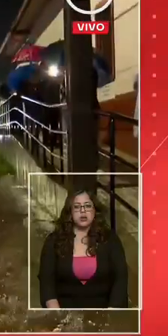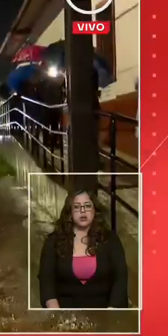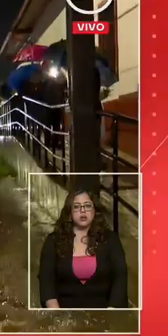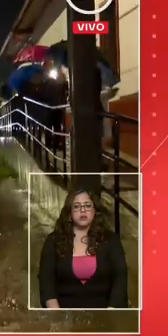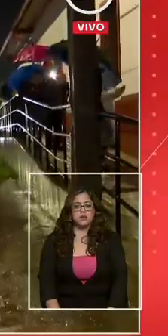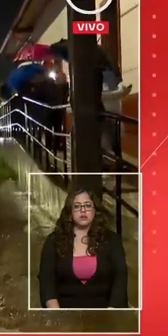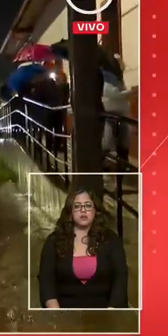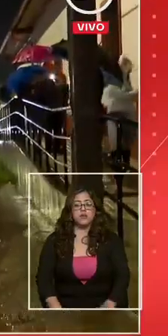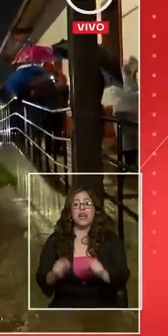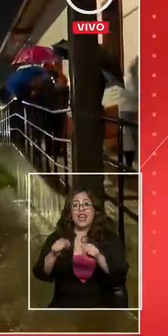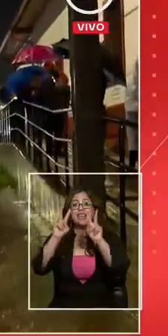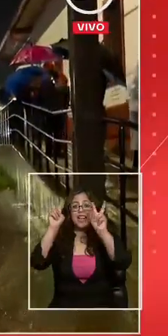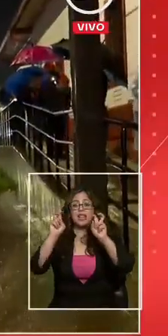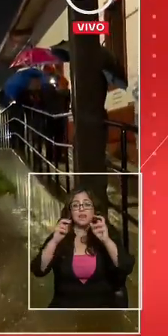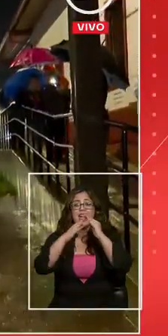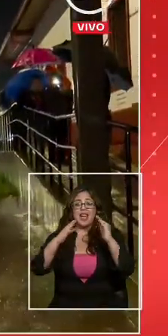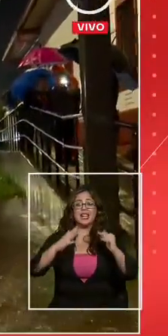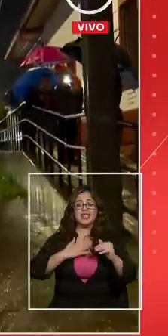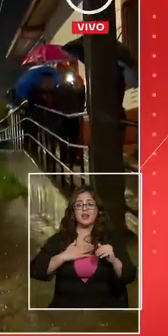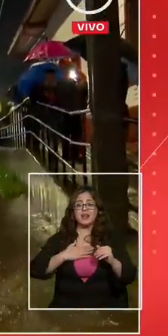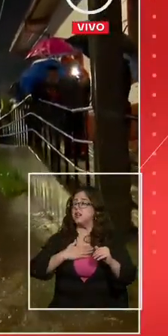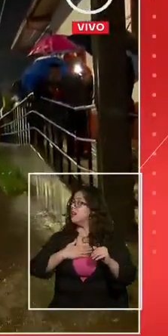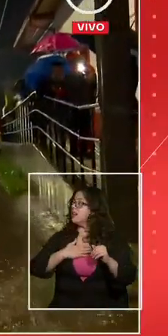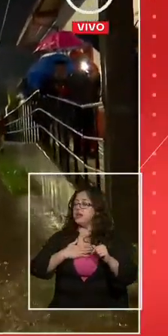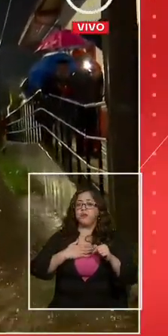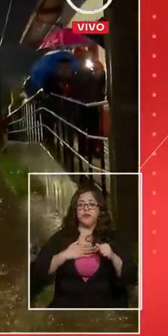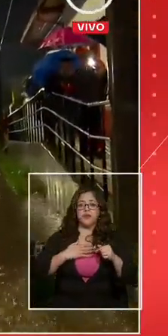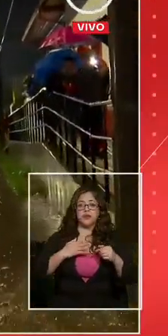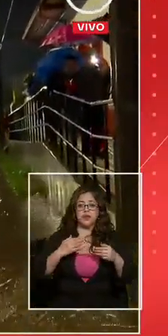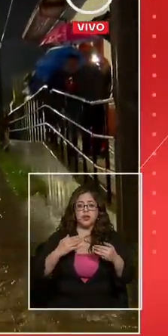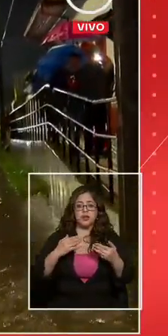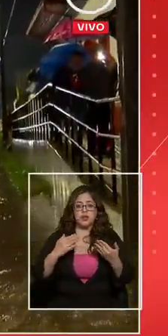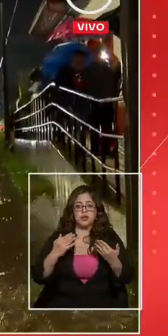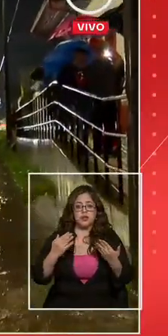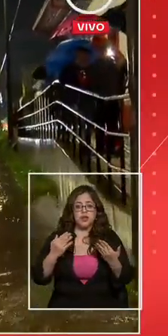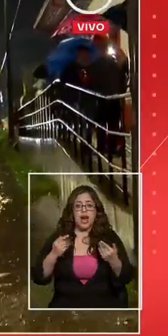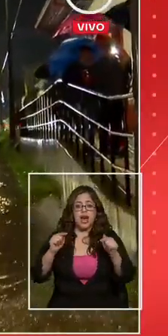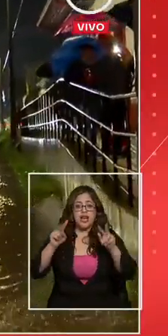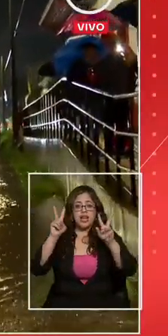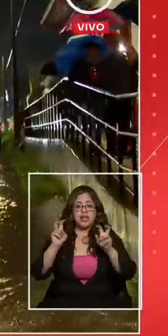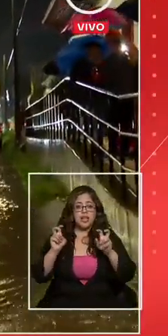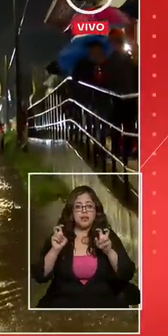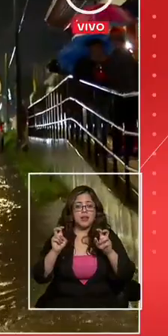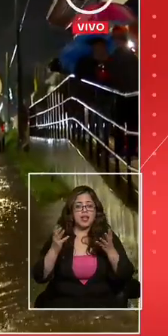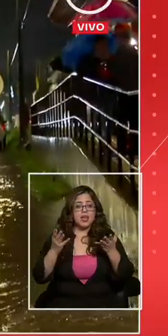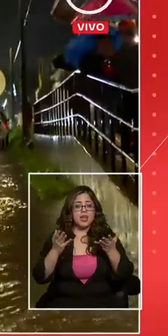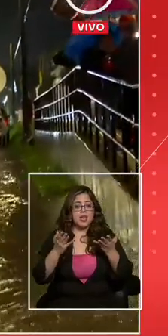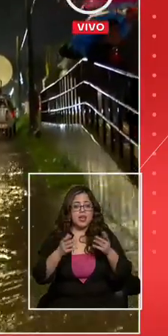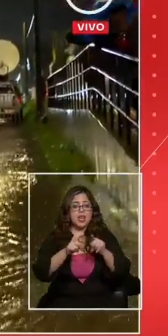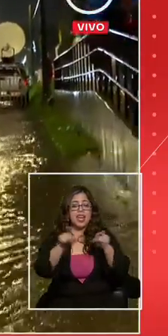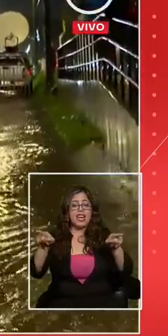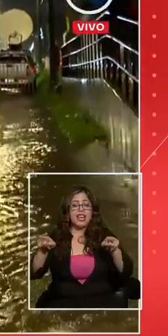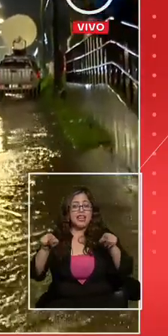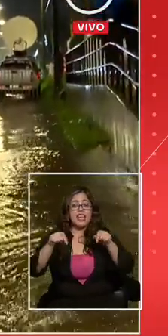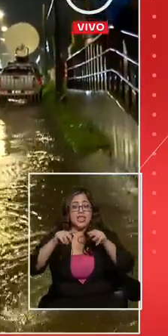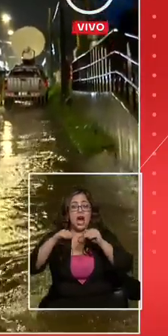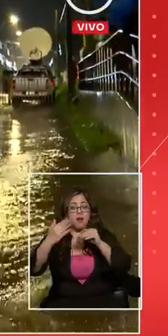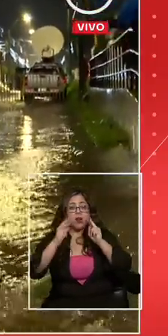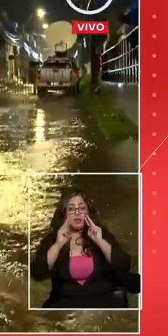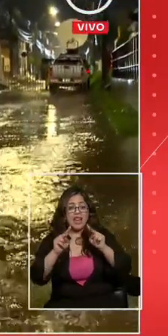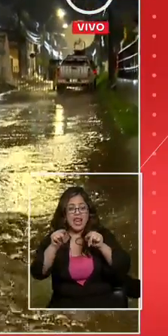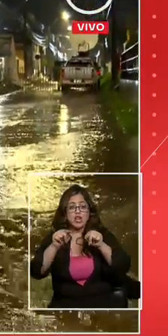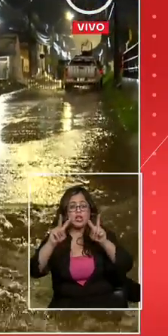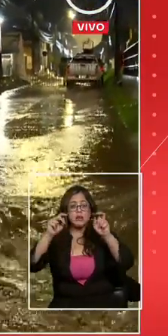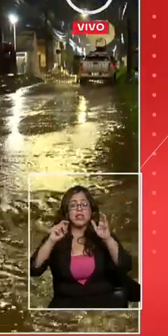señor. Está el alto de mi casa, el piso de la casa. Tenemos segundo piso y tengo la terraza. Ya cuando estoy entrándome aquí al primer